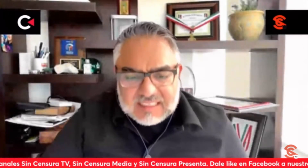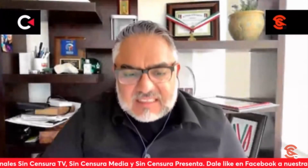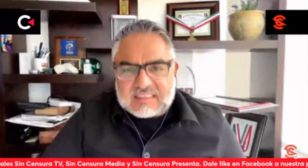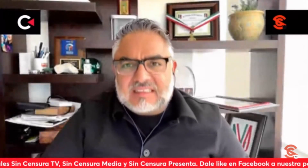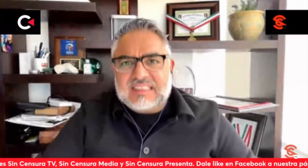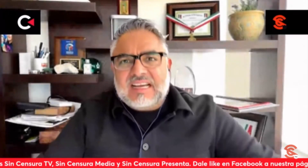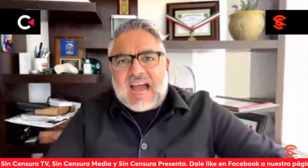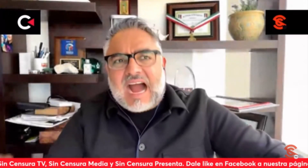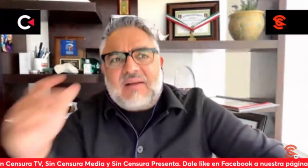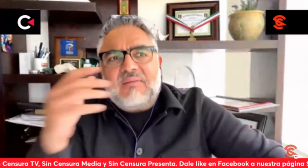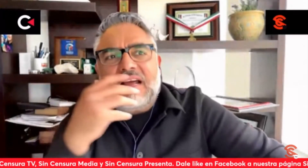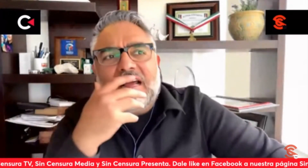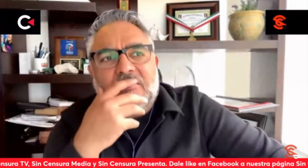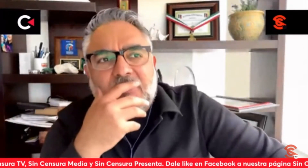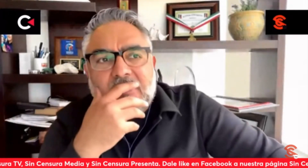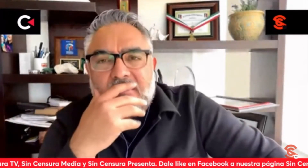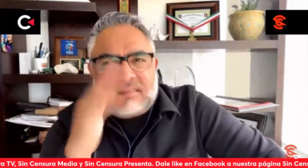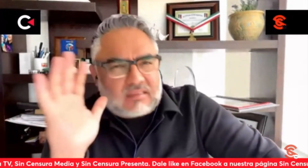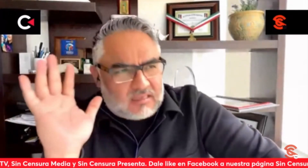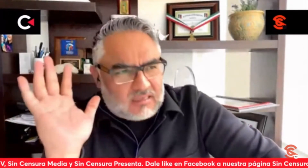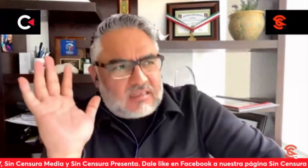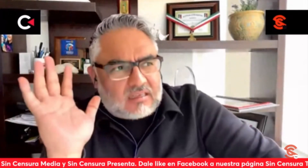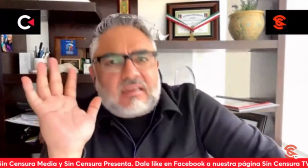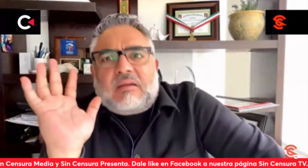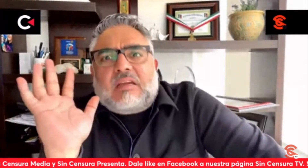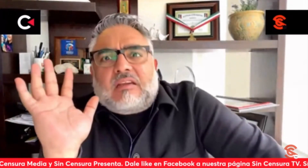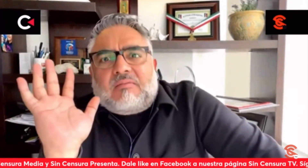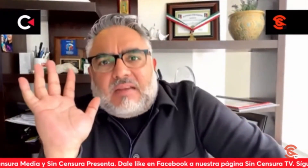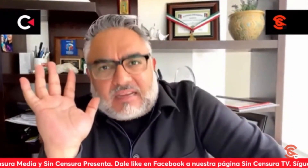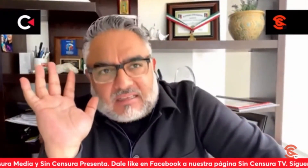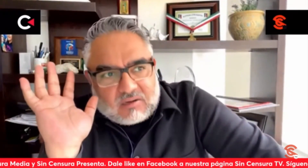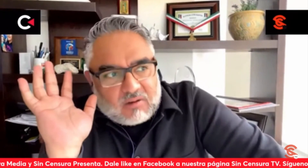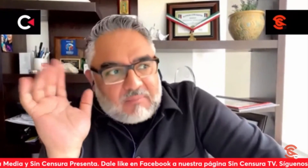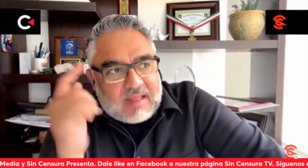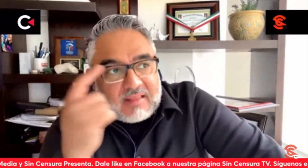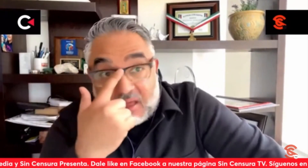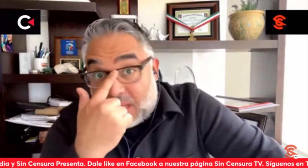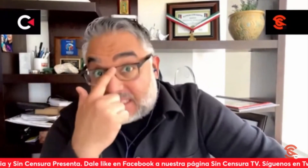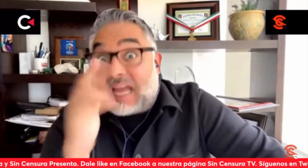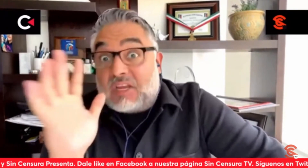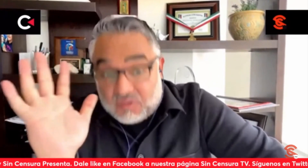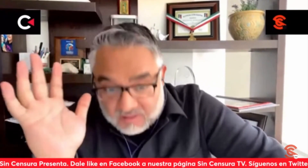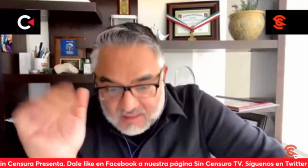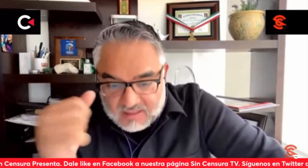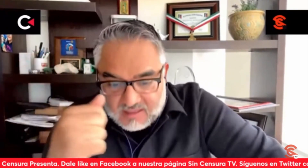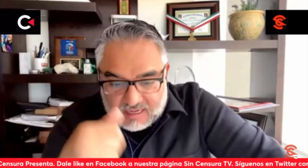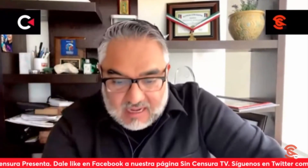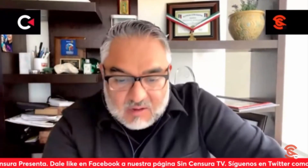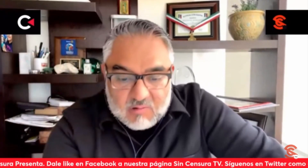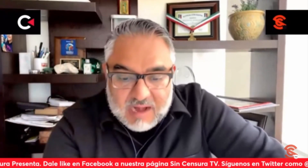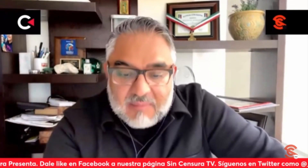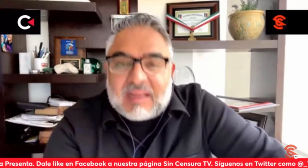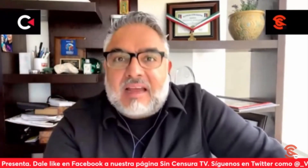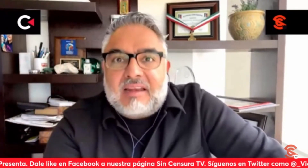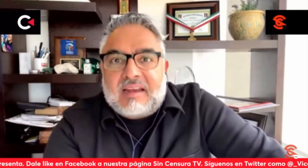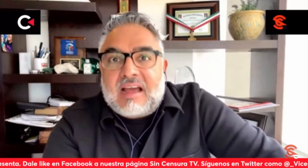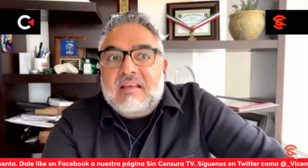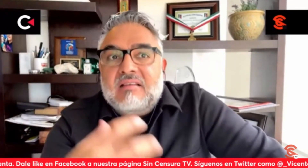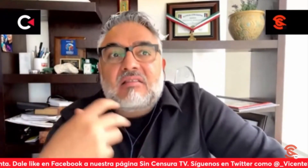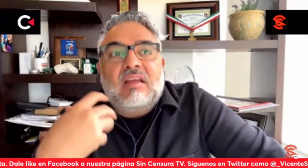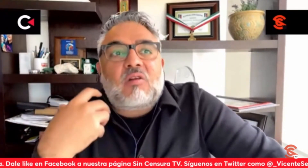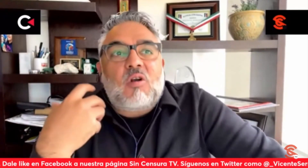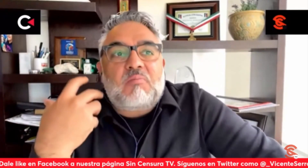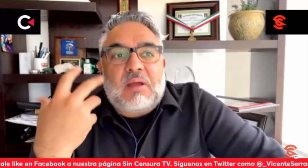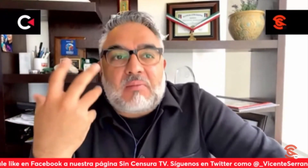Pocas veces habla el presidente y mira que se lo he planteado hasta yo en alguna